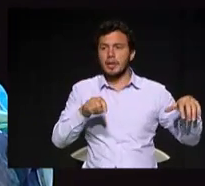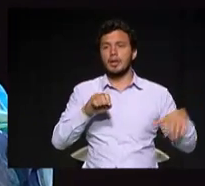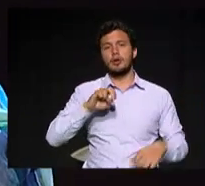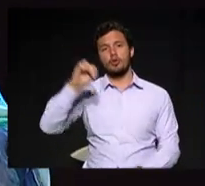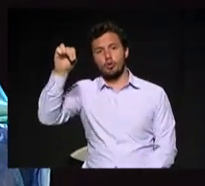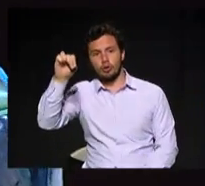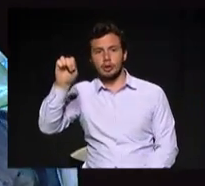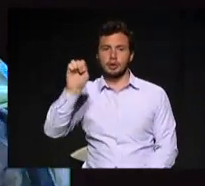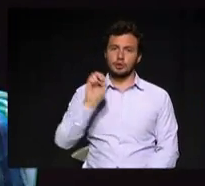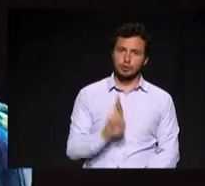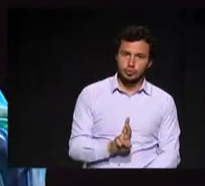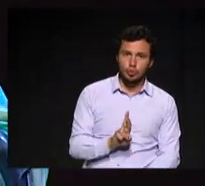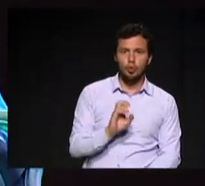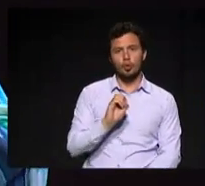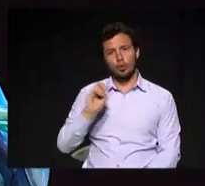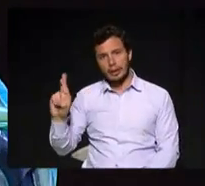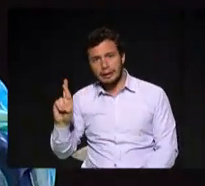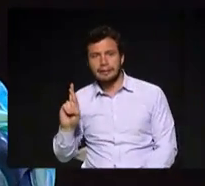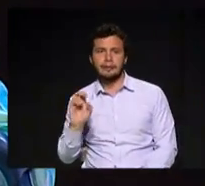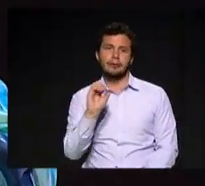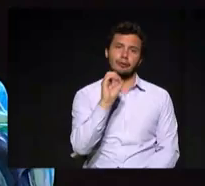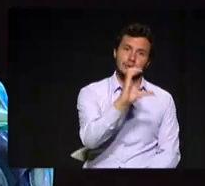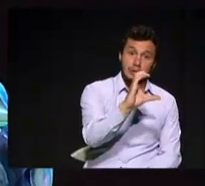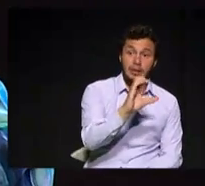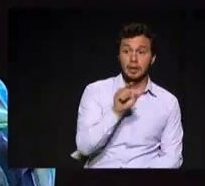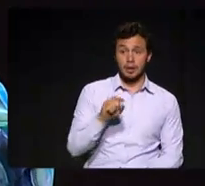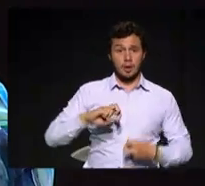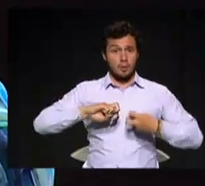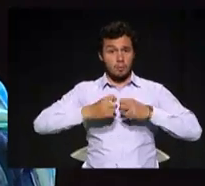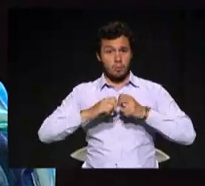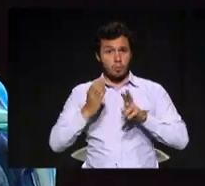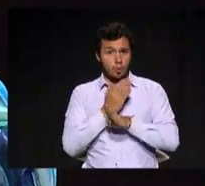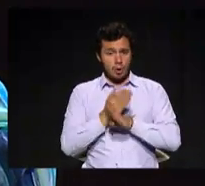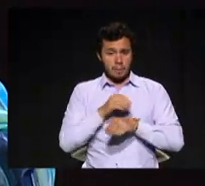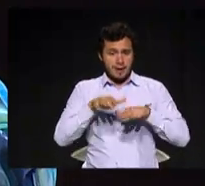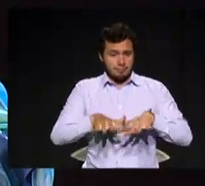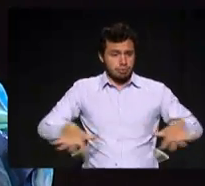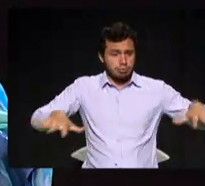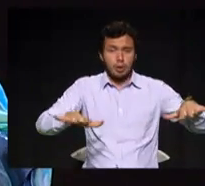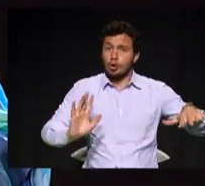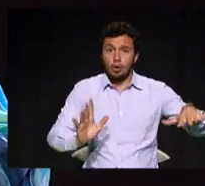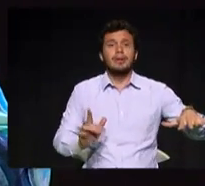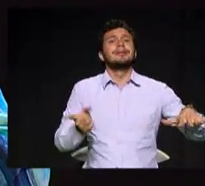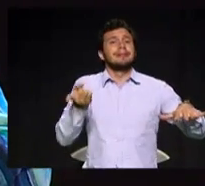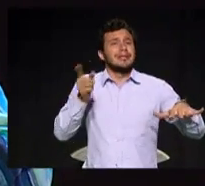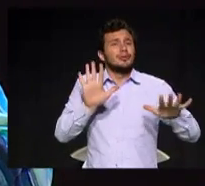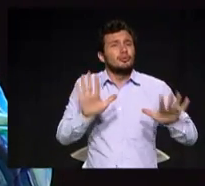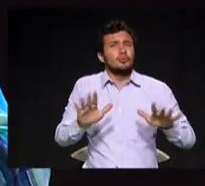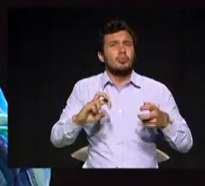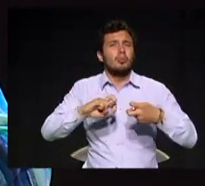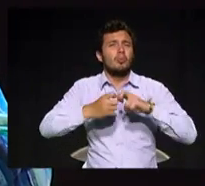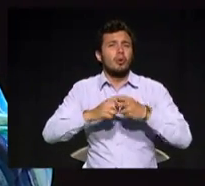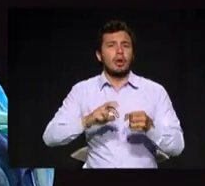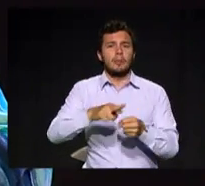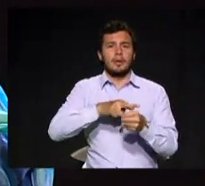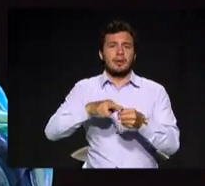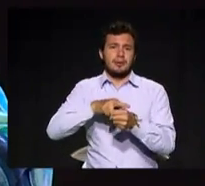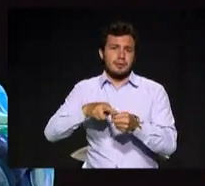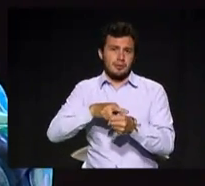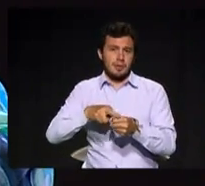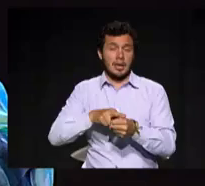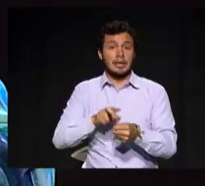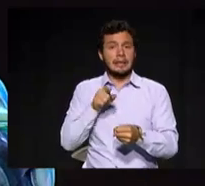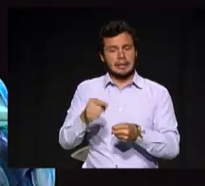porque es un problema no solamente metropolitano sino regional pero hay que combatir las causas del problema